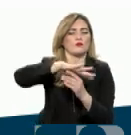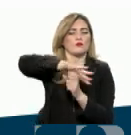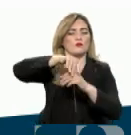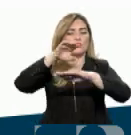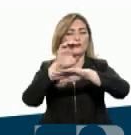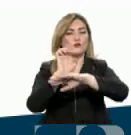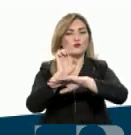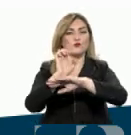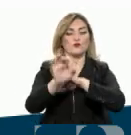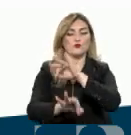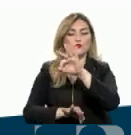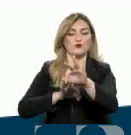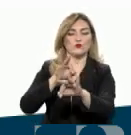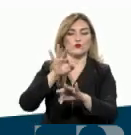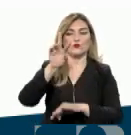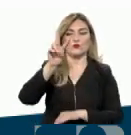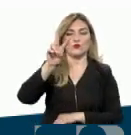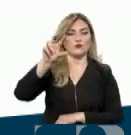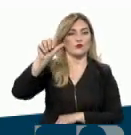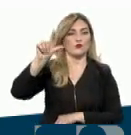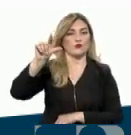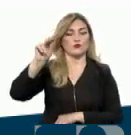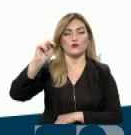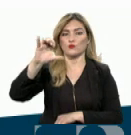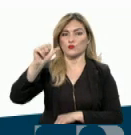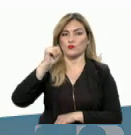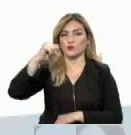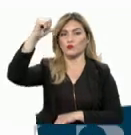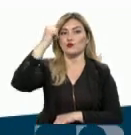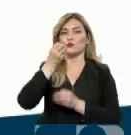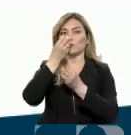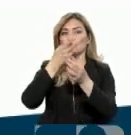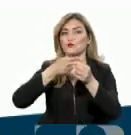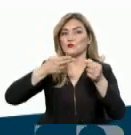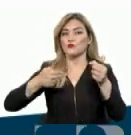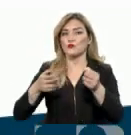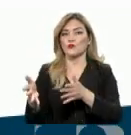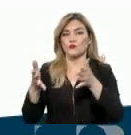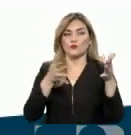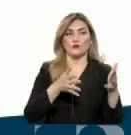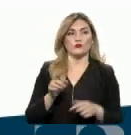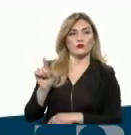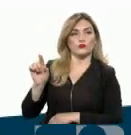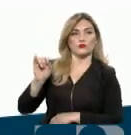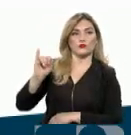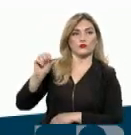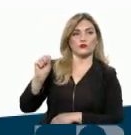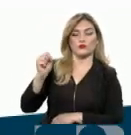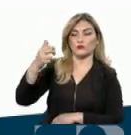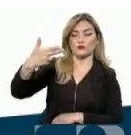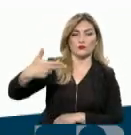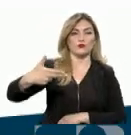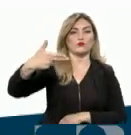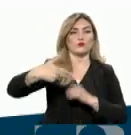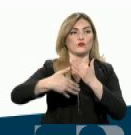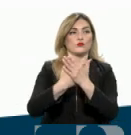de la República en reemplazo de José Valencia, que anunció su renuncia ayer. Andrés Ich es el nuevo